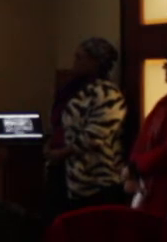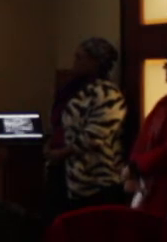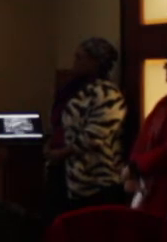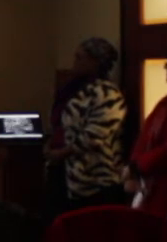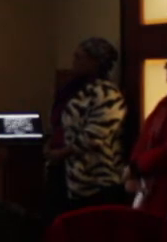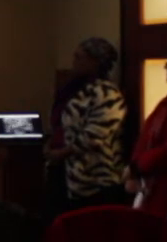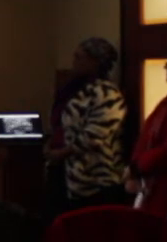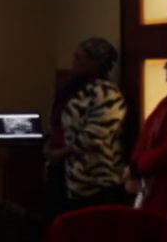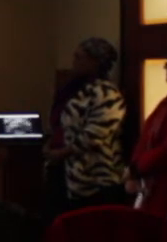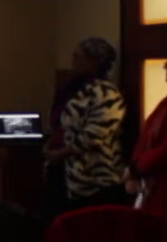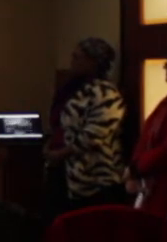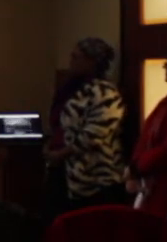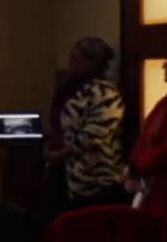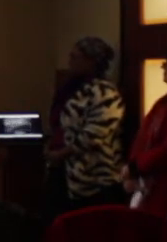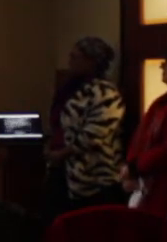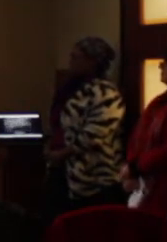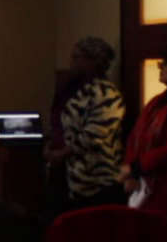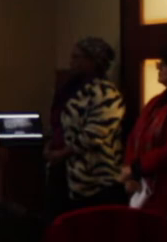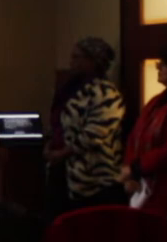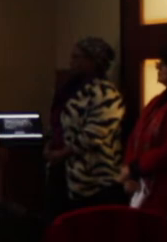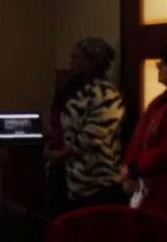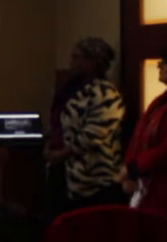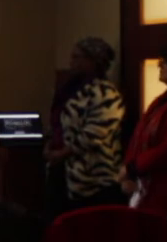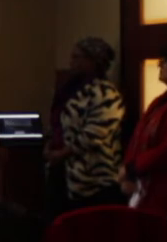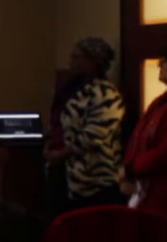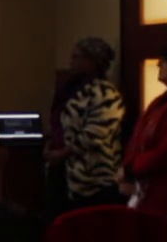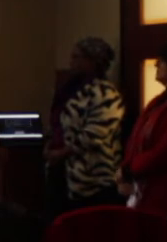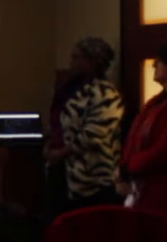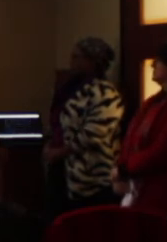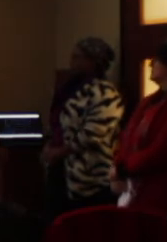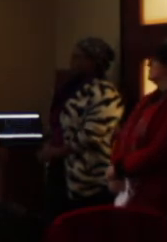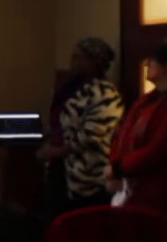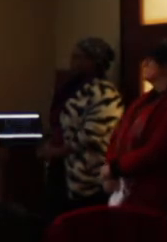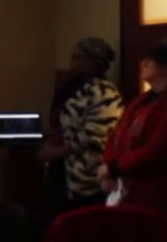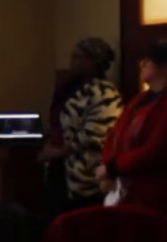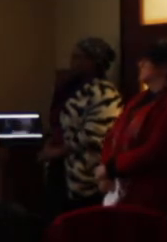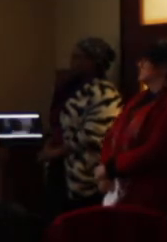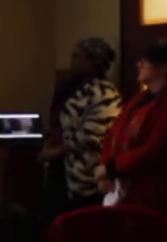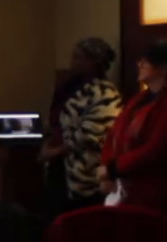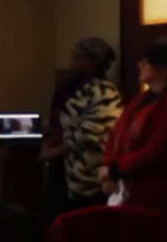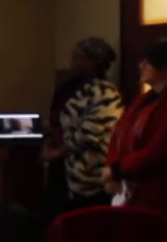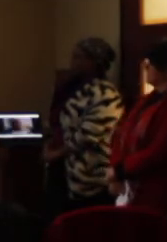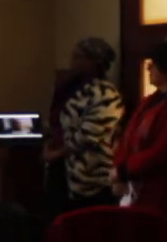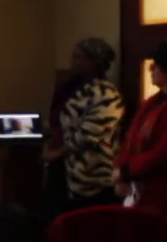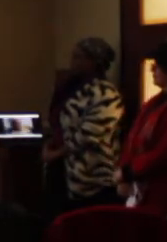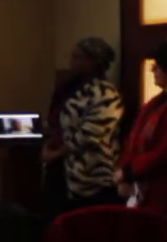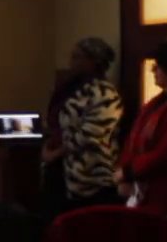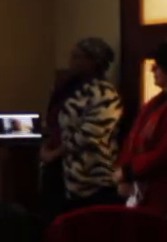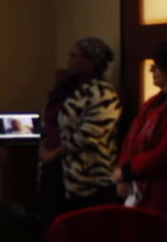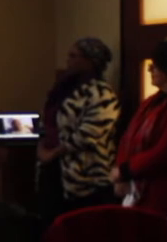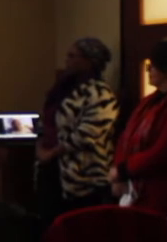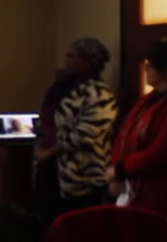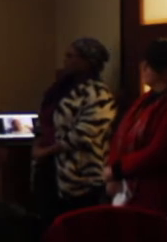Altas las nubes como inocentes testigos presenciales. ¿Acaso no he olvidado ni mi